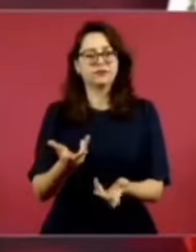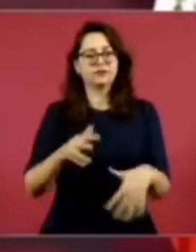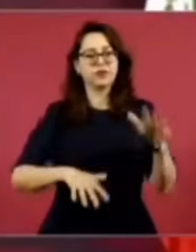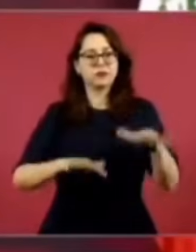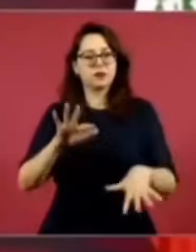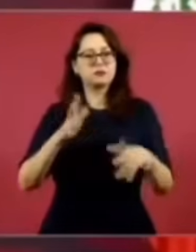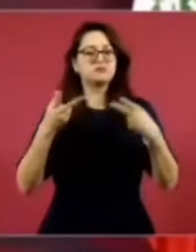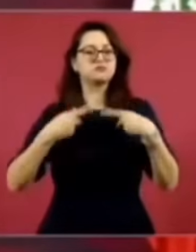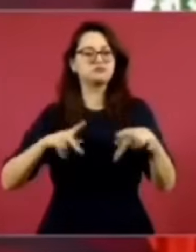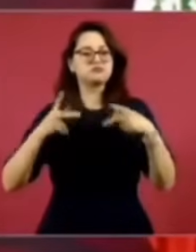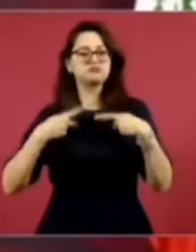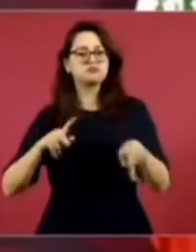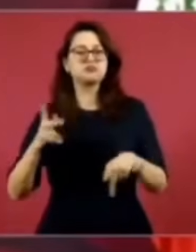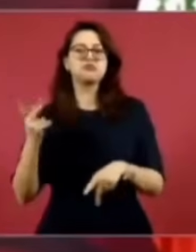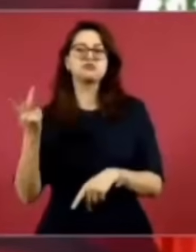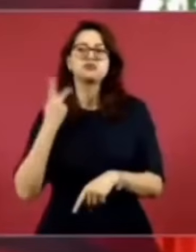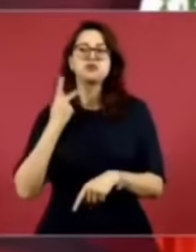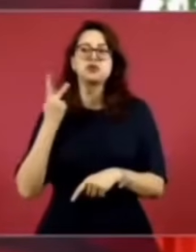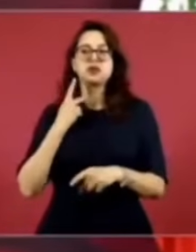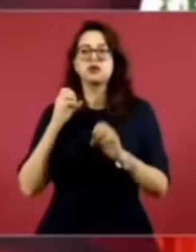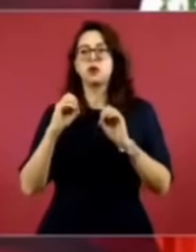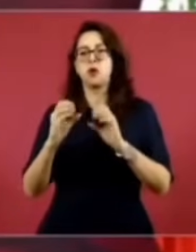los de más nivel académico,